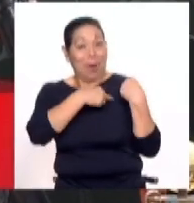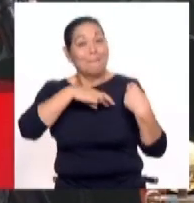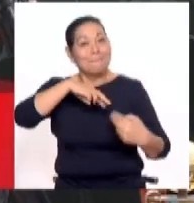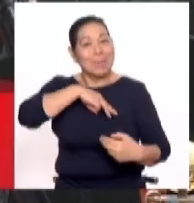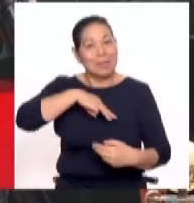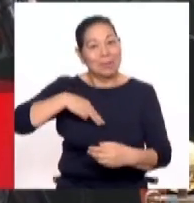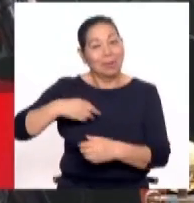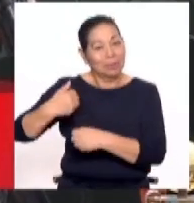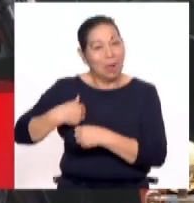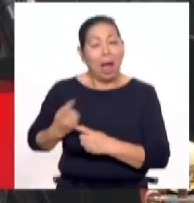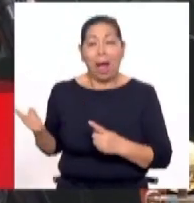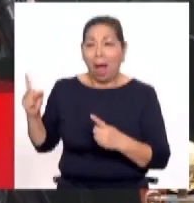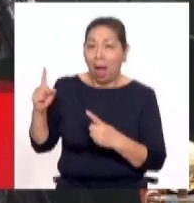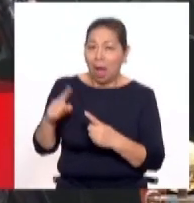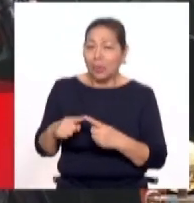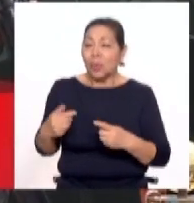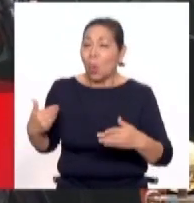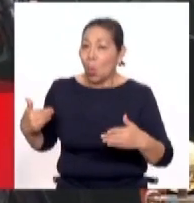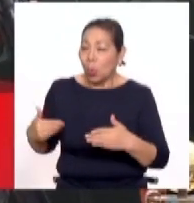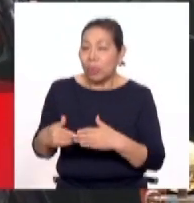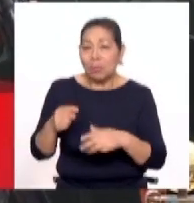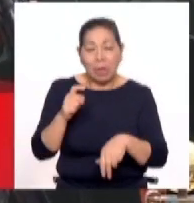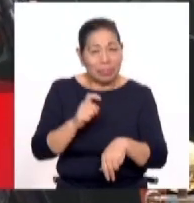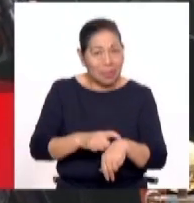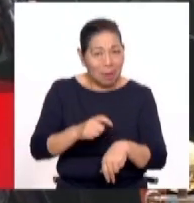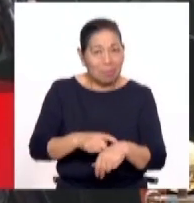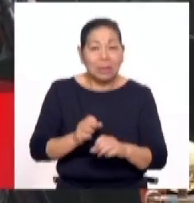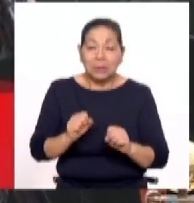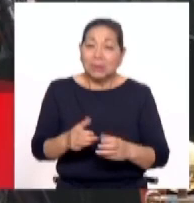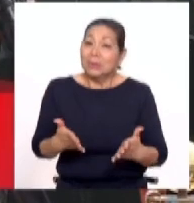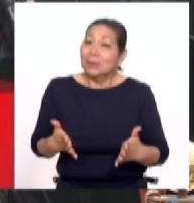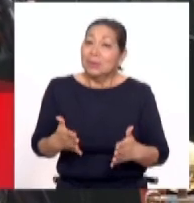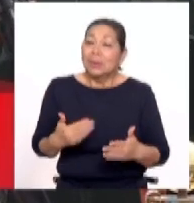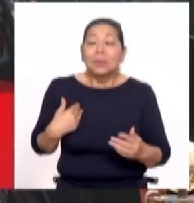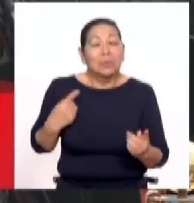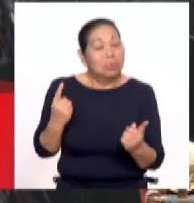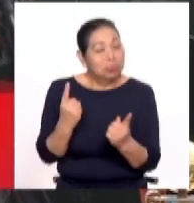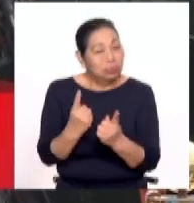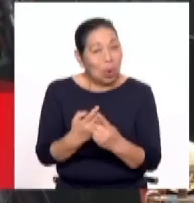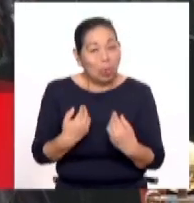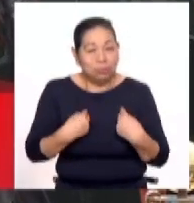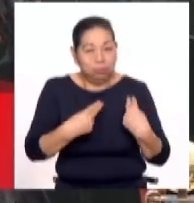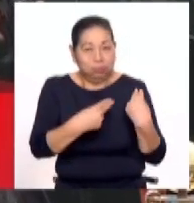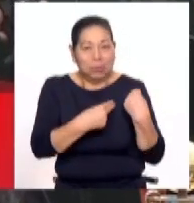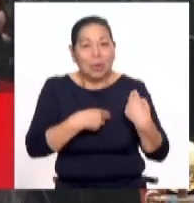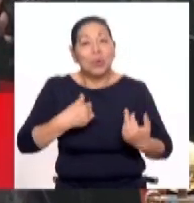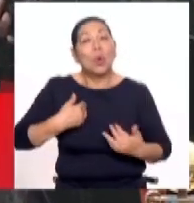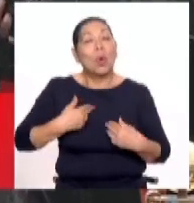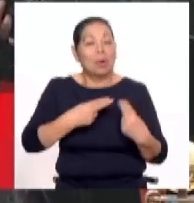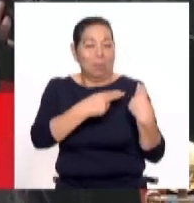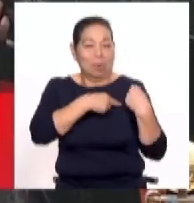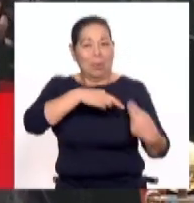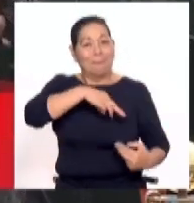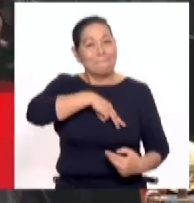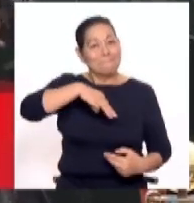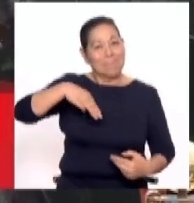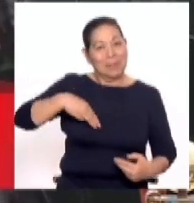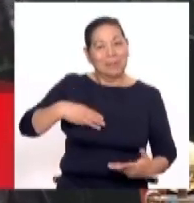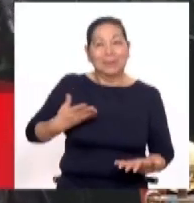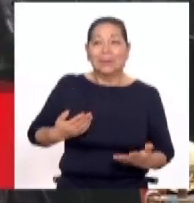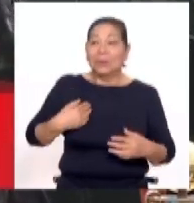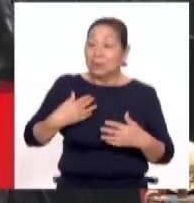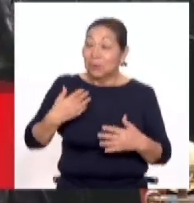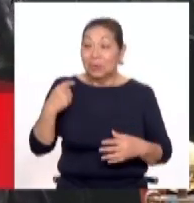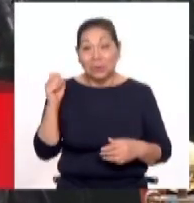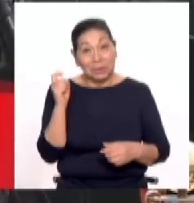mantendremos hasta el último momento en que nos toque estar al frente de esta cartera ministerial tan